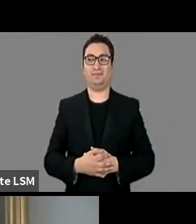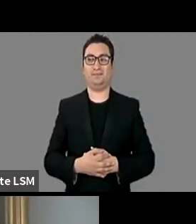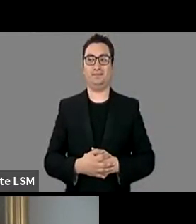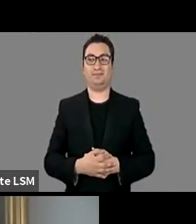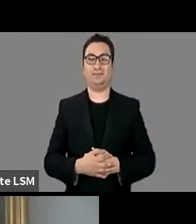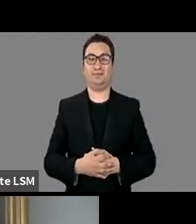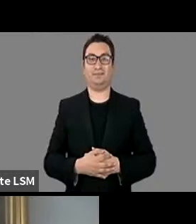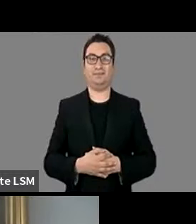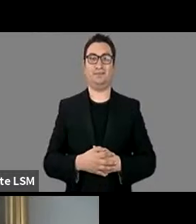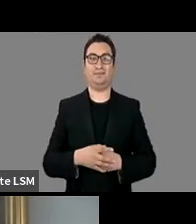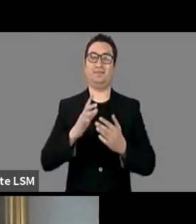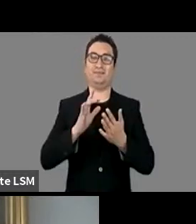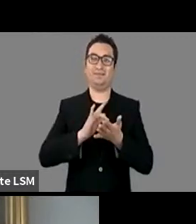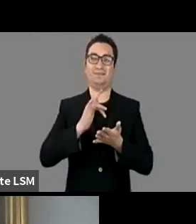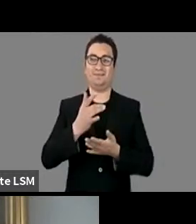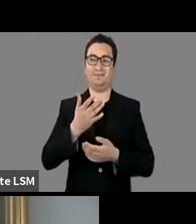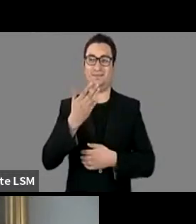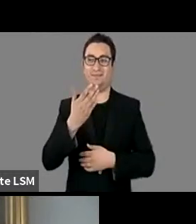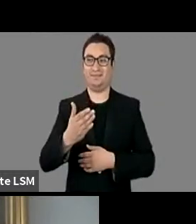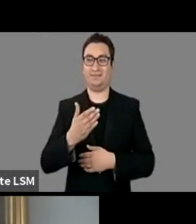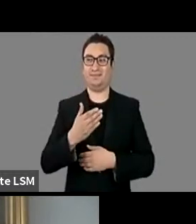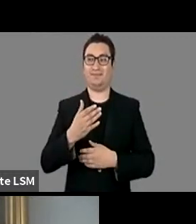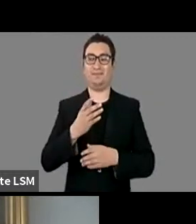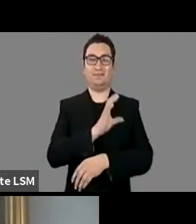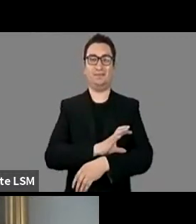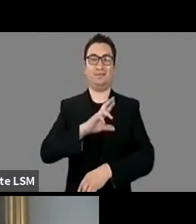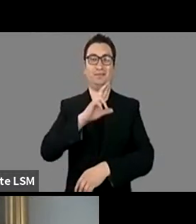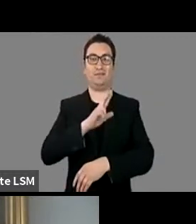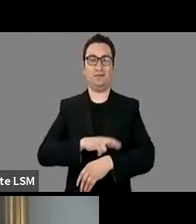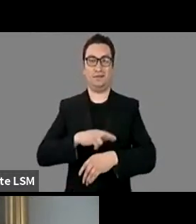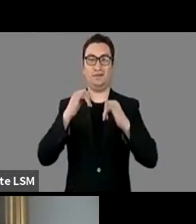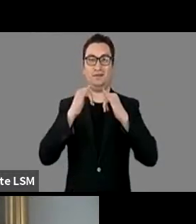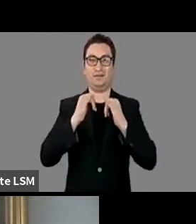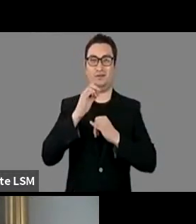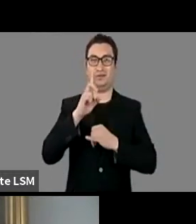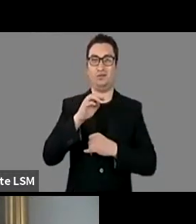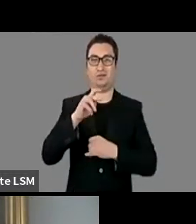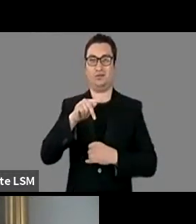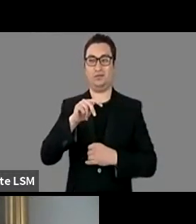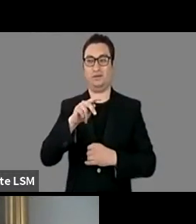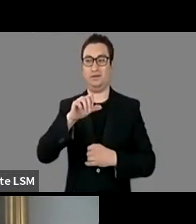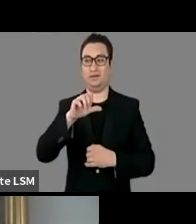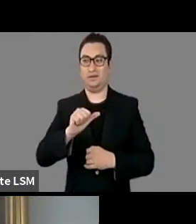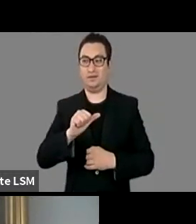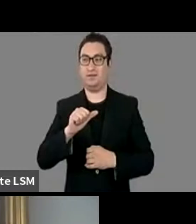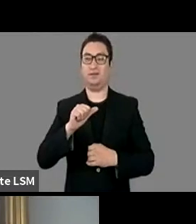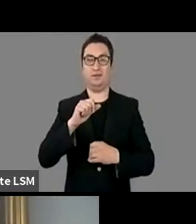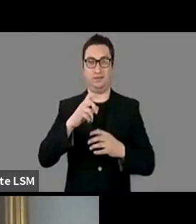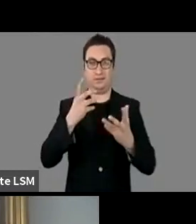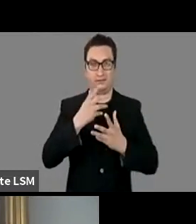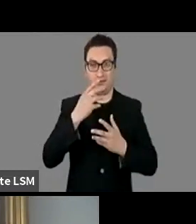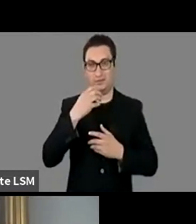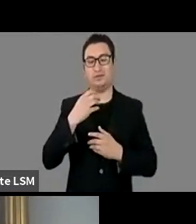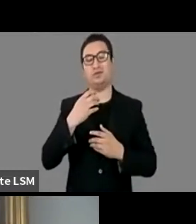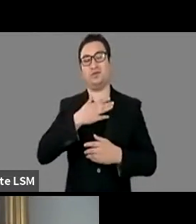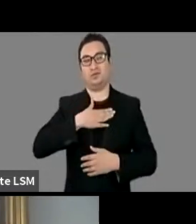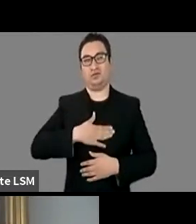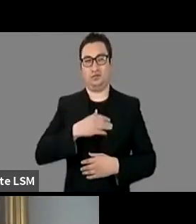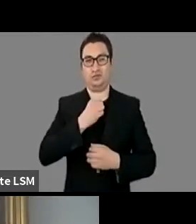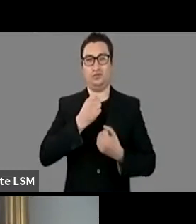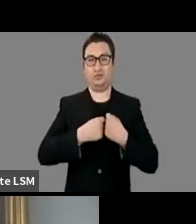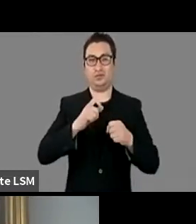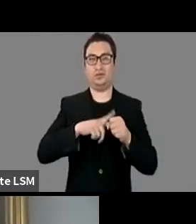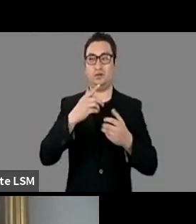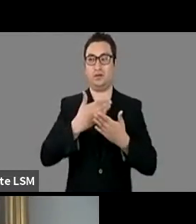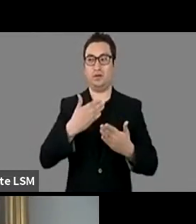Agradecemos las palabras de la Coordinadora Institucional de Documenta, Análisis y Acción para la Justicia Social. A continuación, escucharemos a